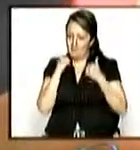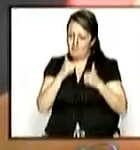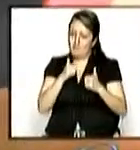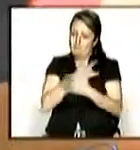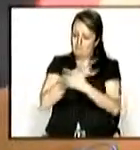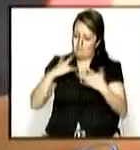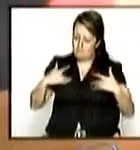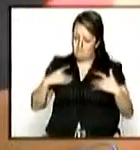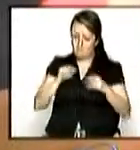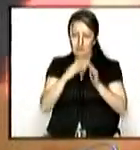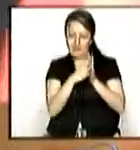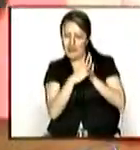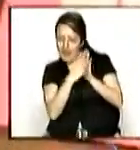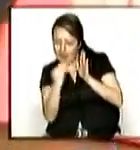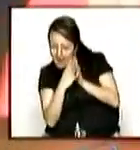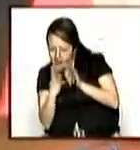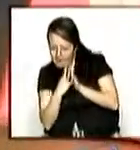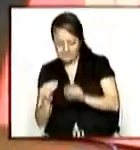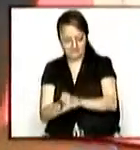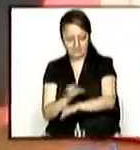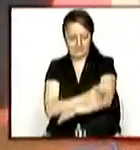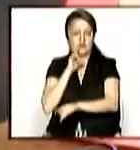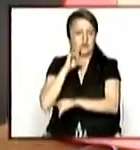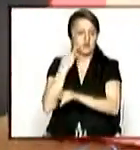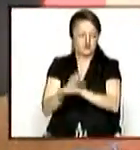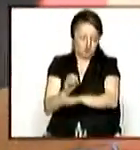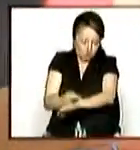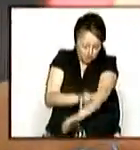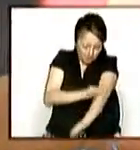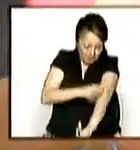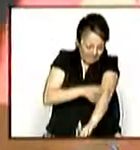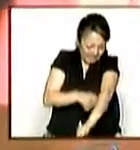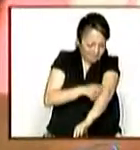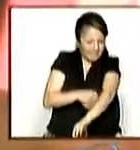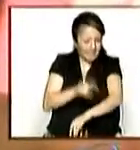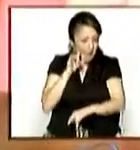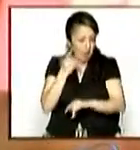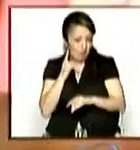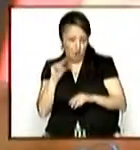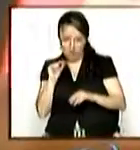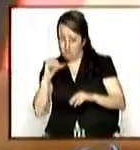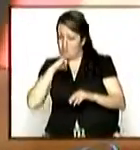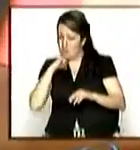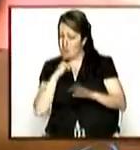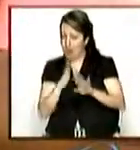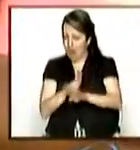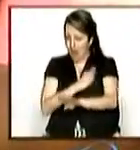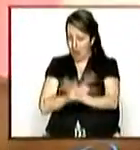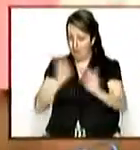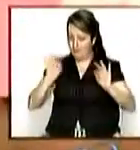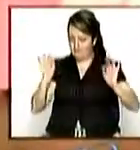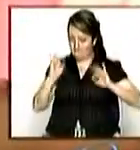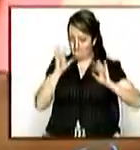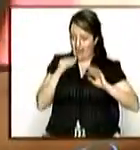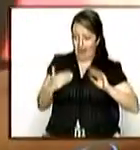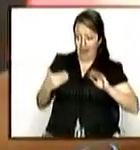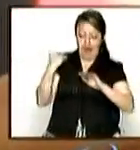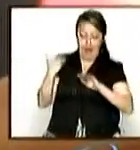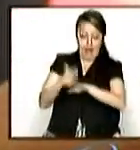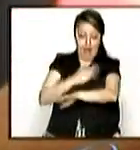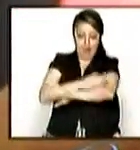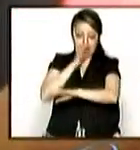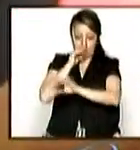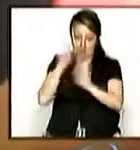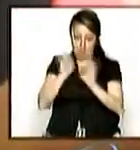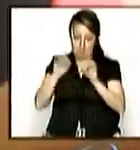tiene alergias X o Y, si es un paciente que no tiene compromisos sistémicos muy complejos,